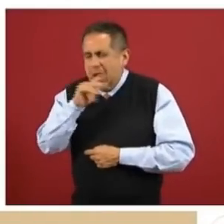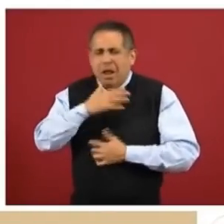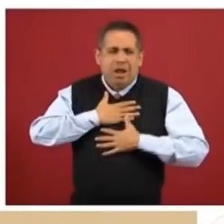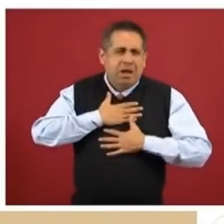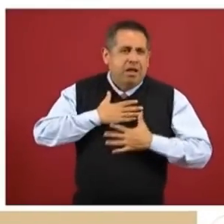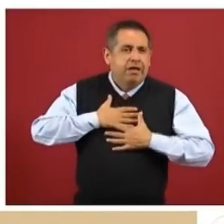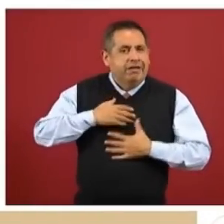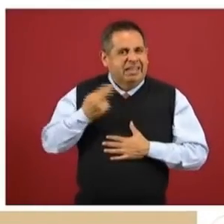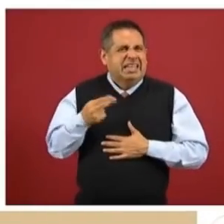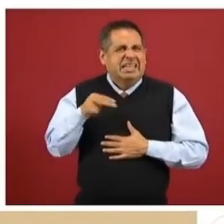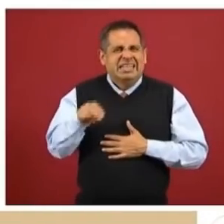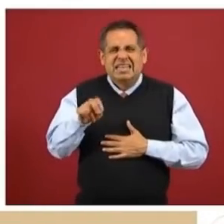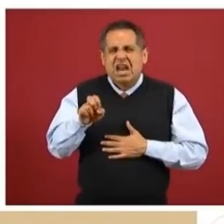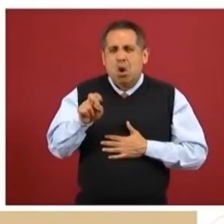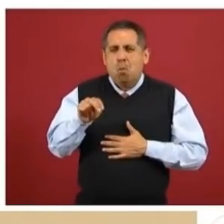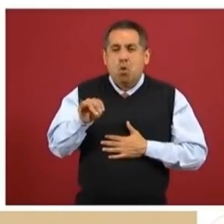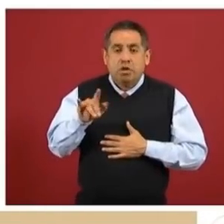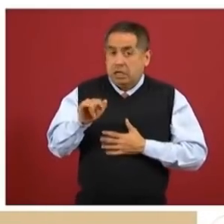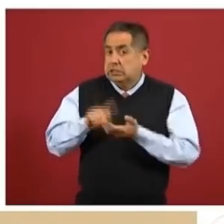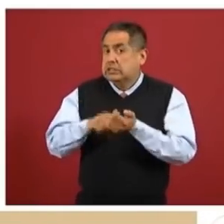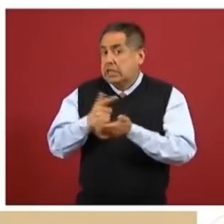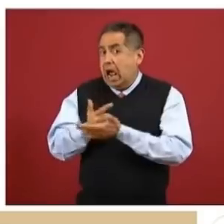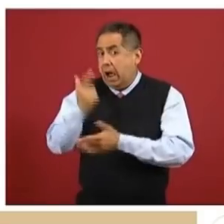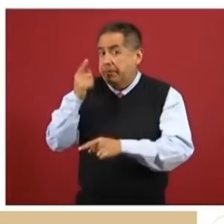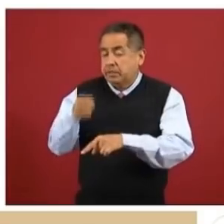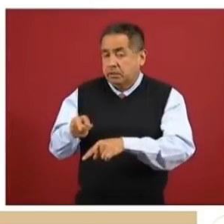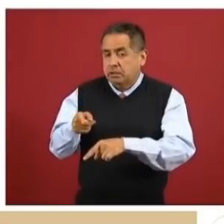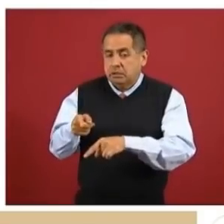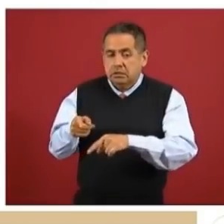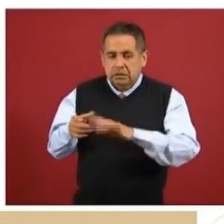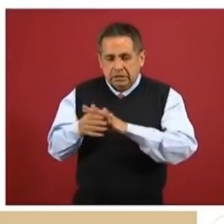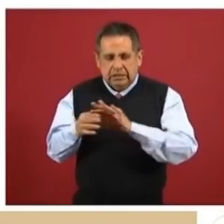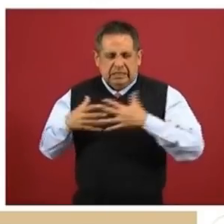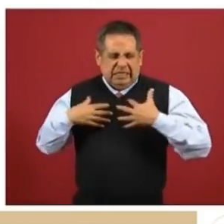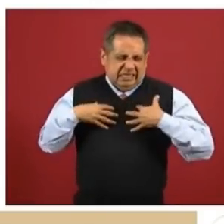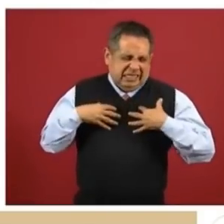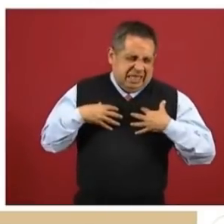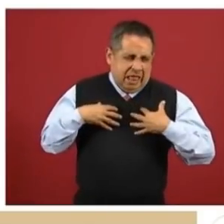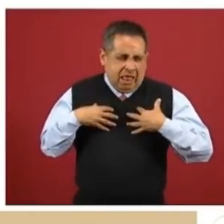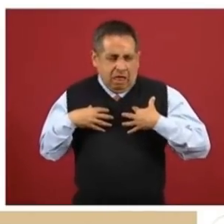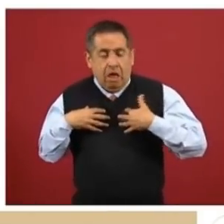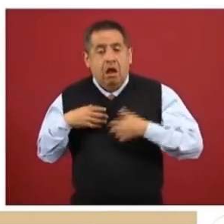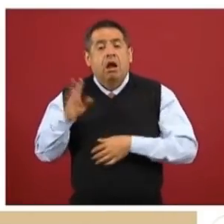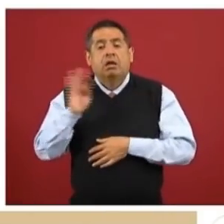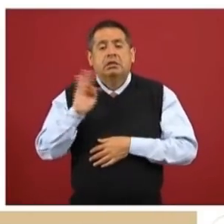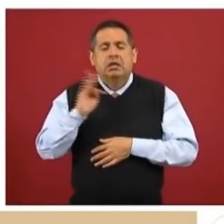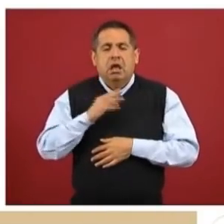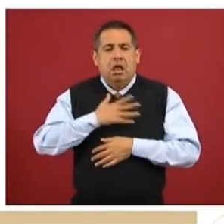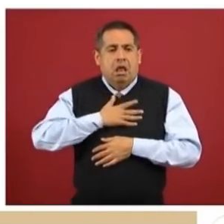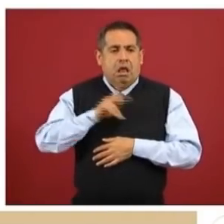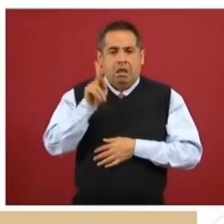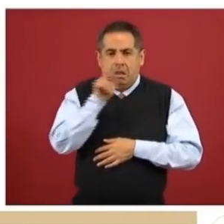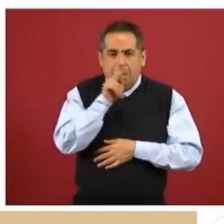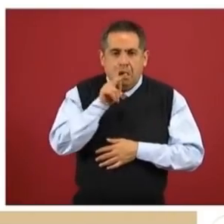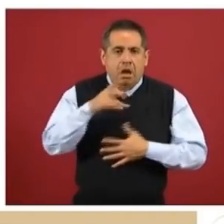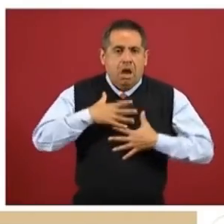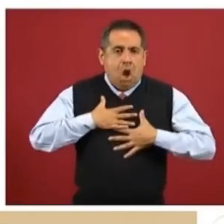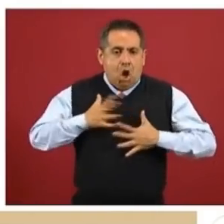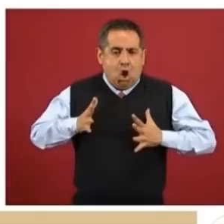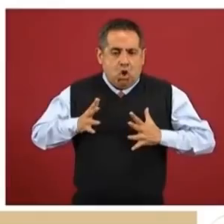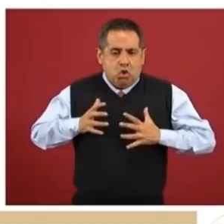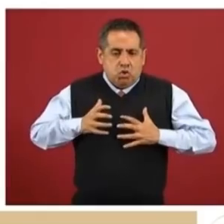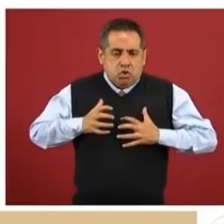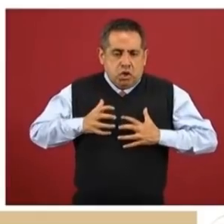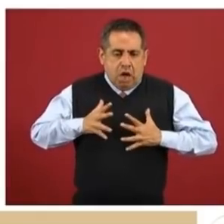neumonía, que es una complicación grave. La vamos a ver con tiraje intercostal, o que el niño respira y se le ven las costillitas como a